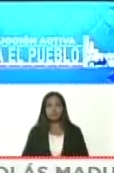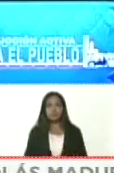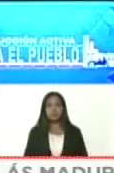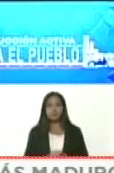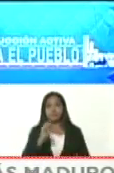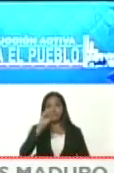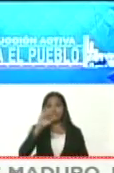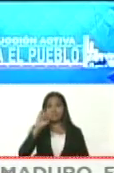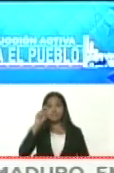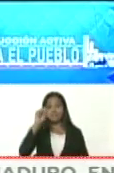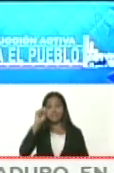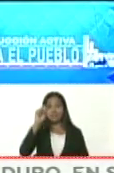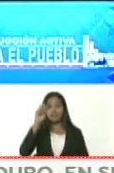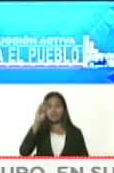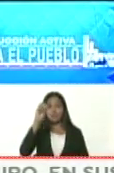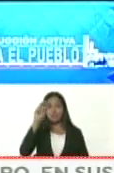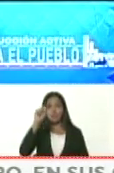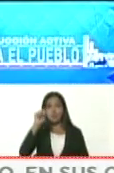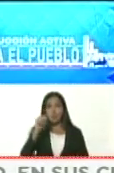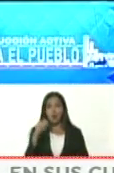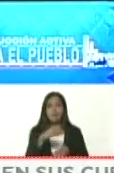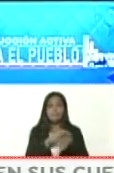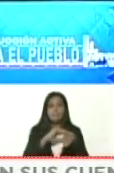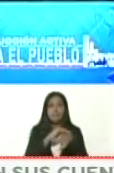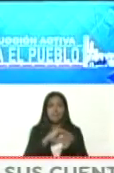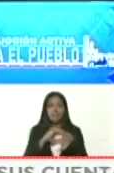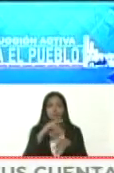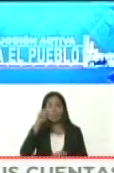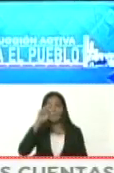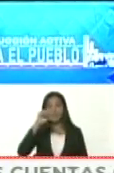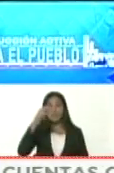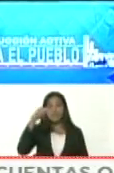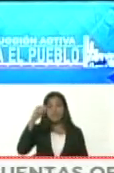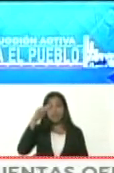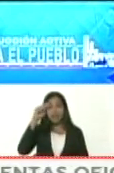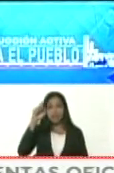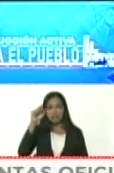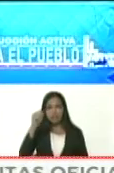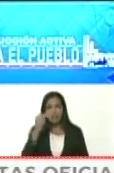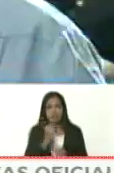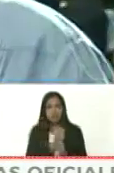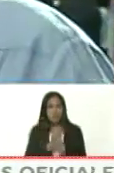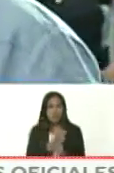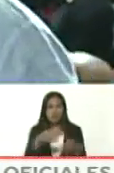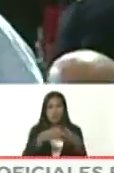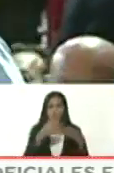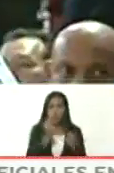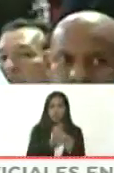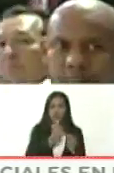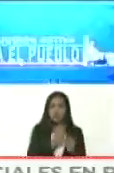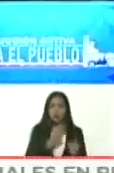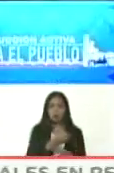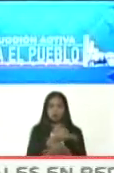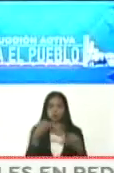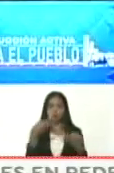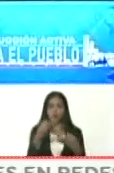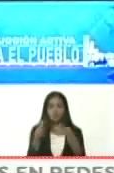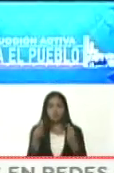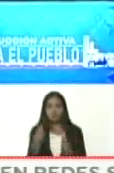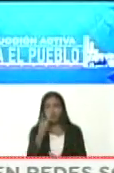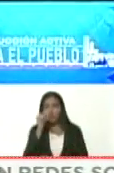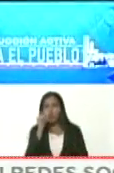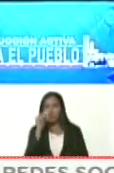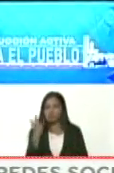Simón Serpa, está el ministro Piñate del Trabajo, equipo de trabajo, mucho hombre,